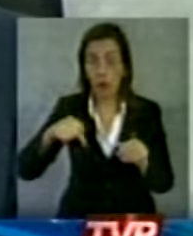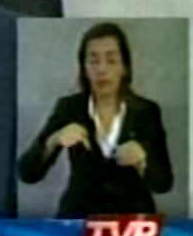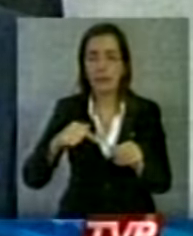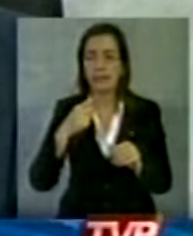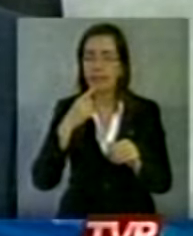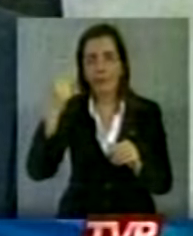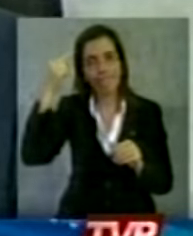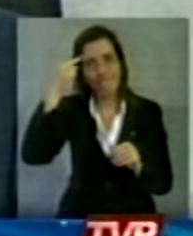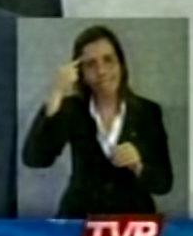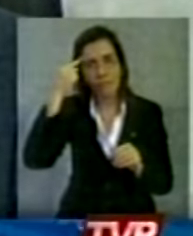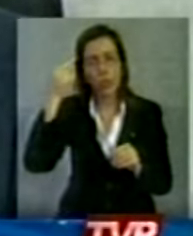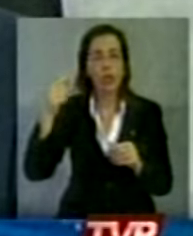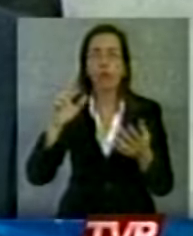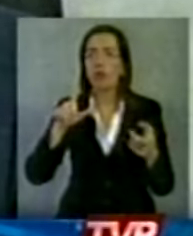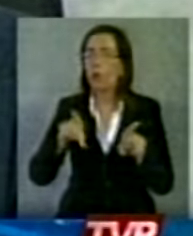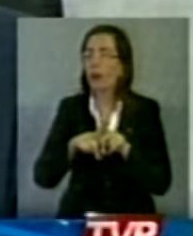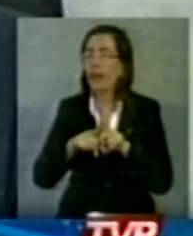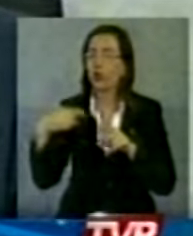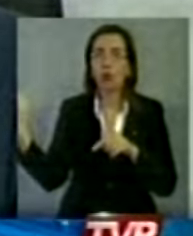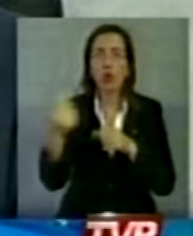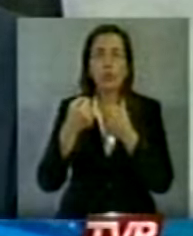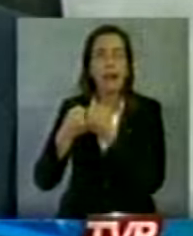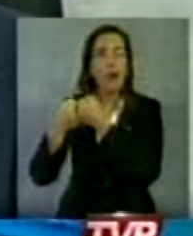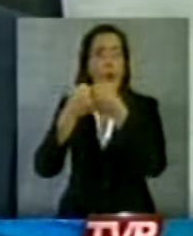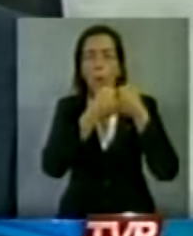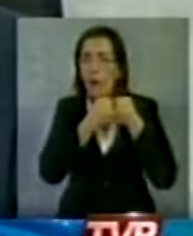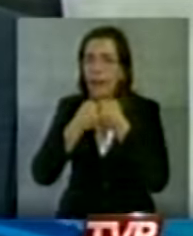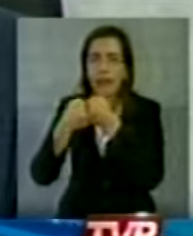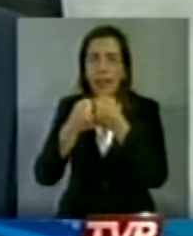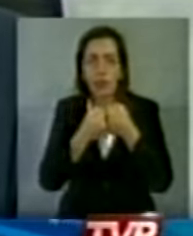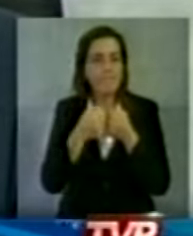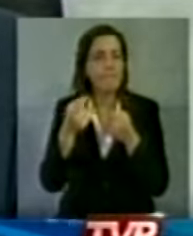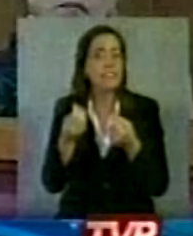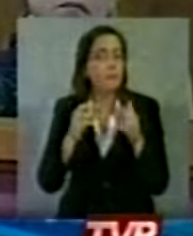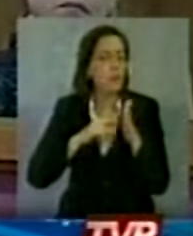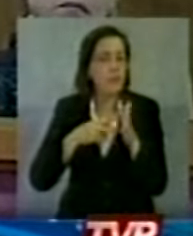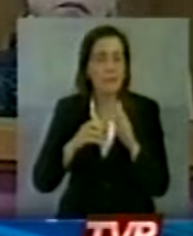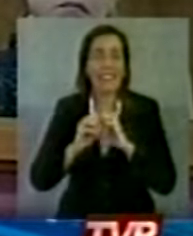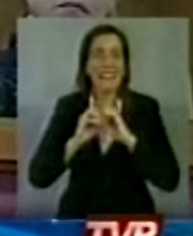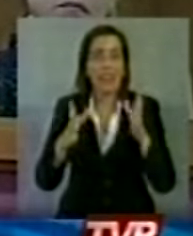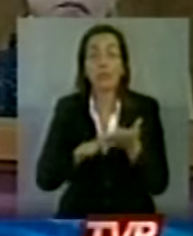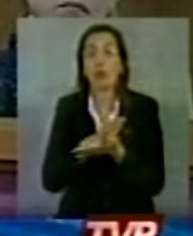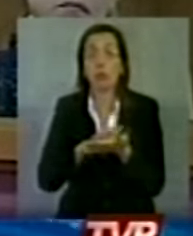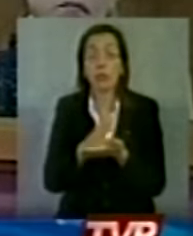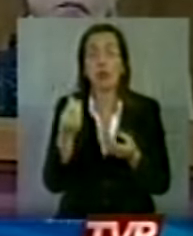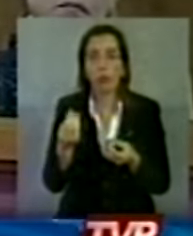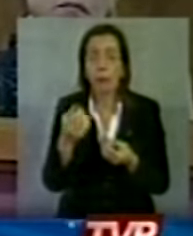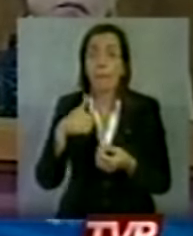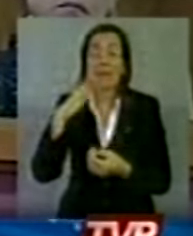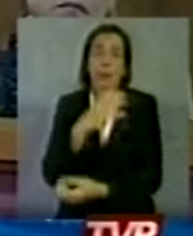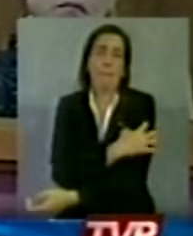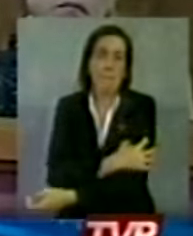plazo es mediante la mirada conjunta e integrada de los dramas que nos aquejan. Las situaciones de pobreza,